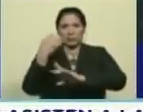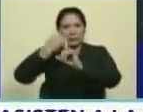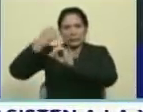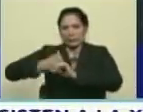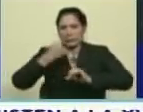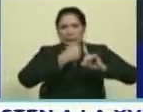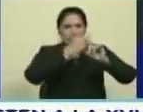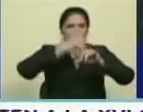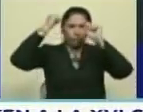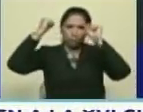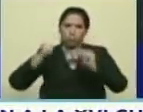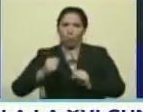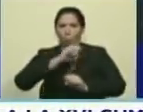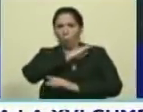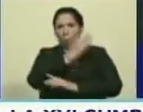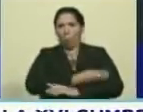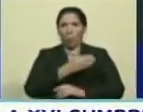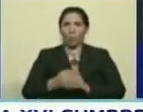disputa.